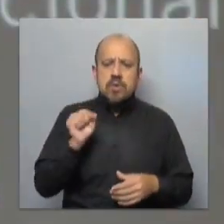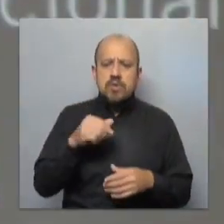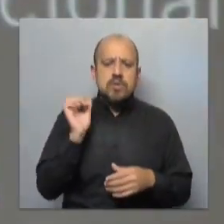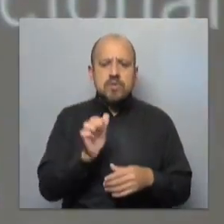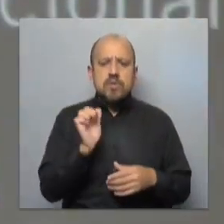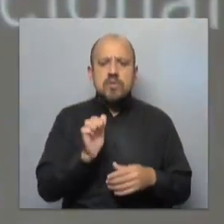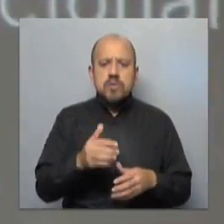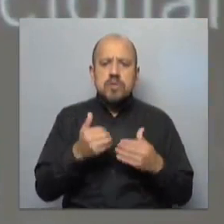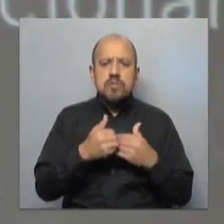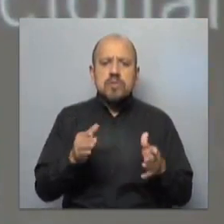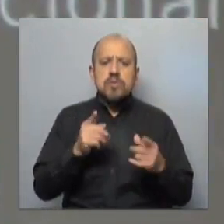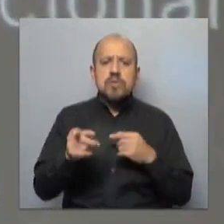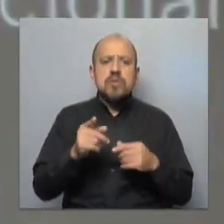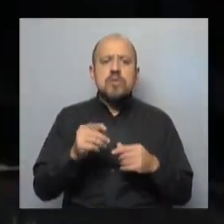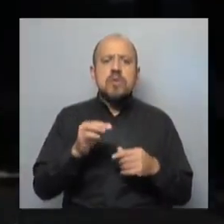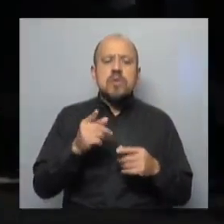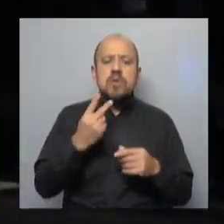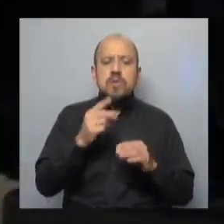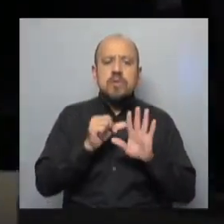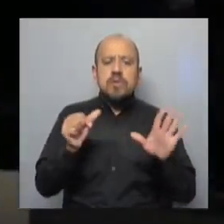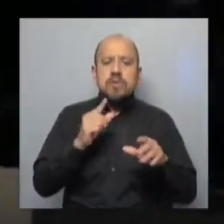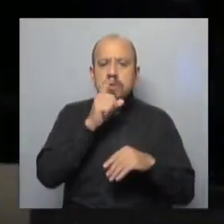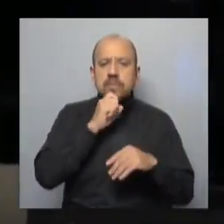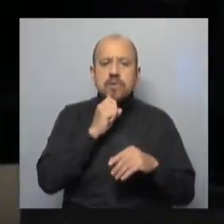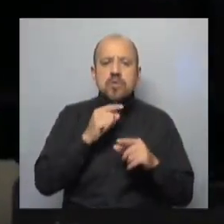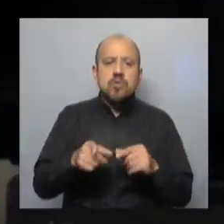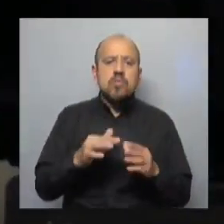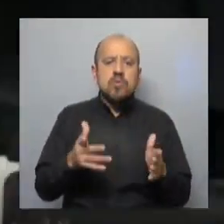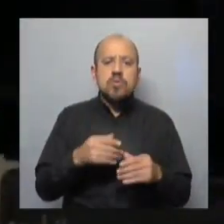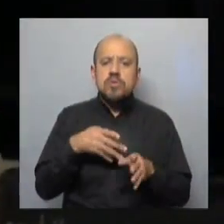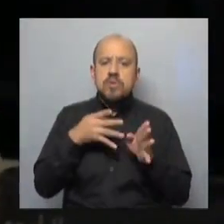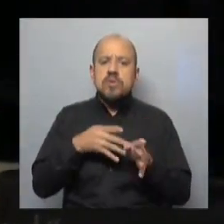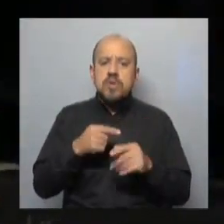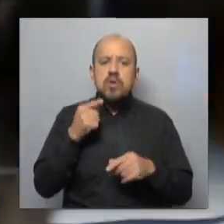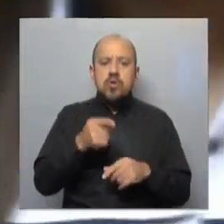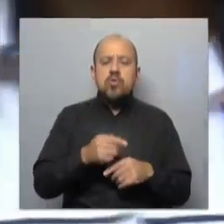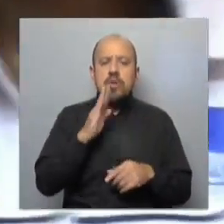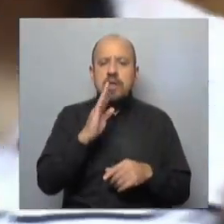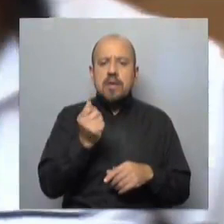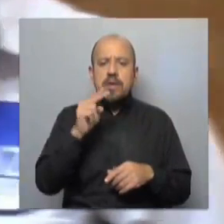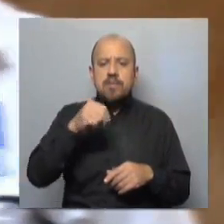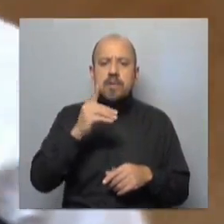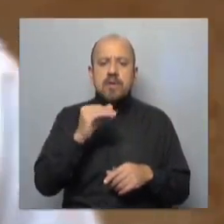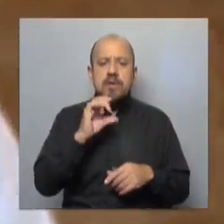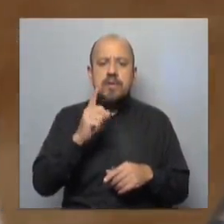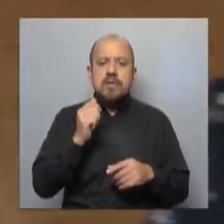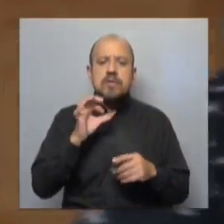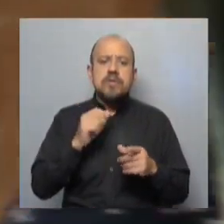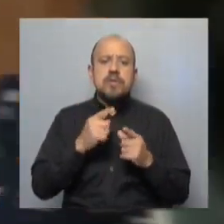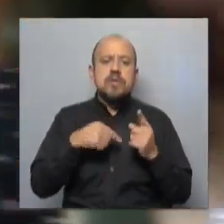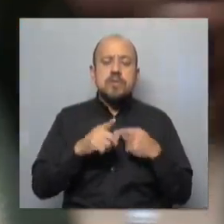comenzó el régimen de excepción el 26 de marzo como medida de guerra contra las pandillas pero que suspende garantías